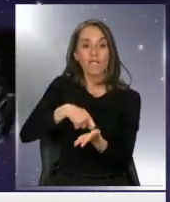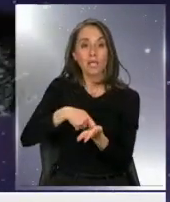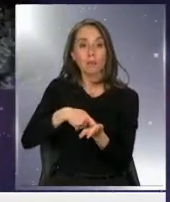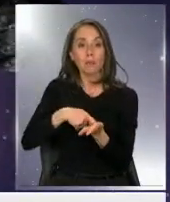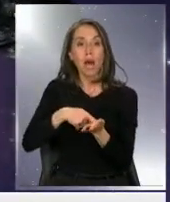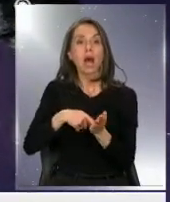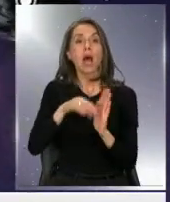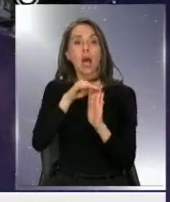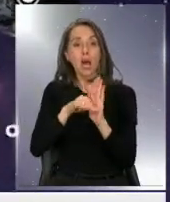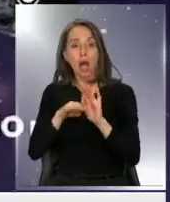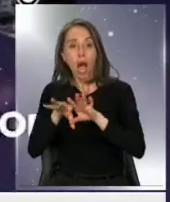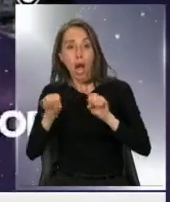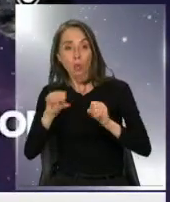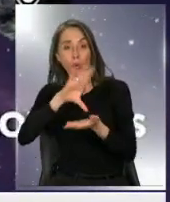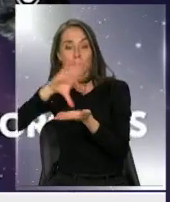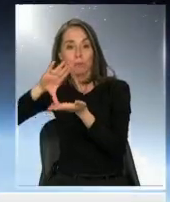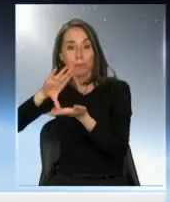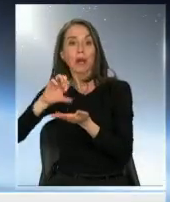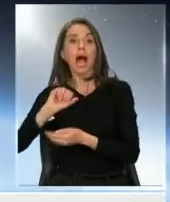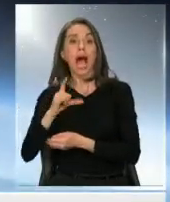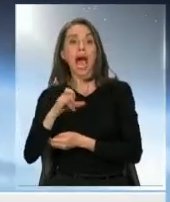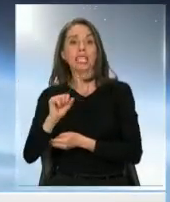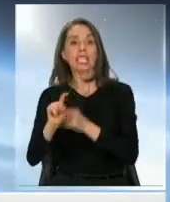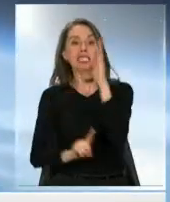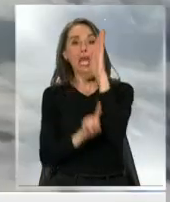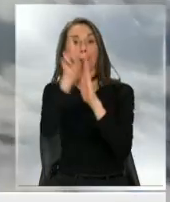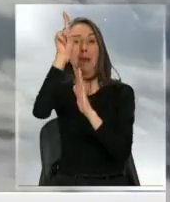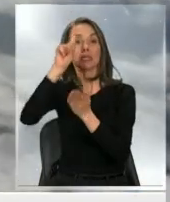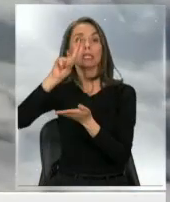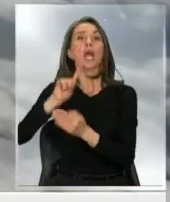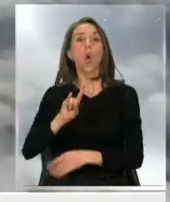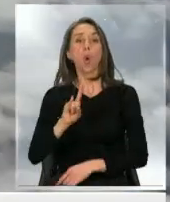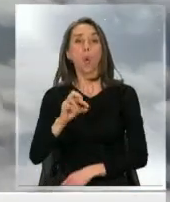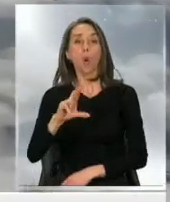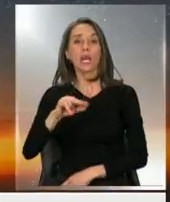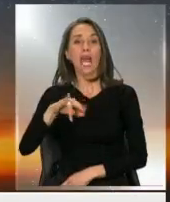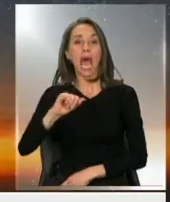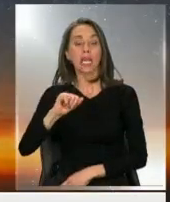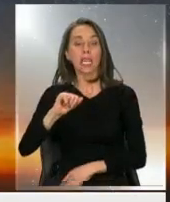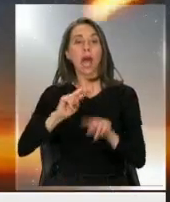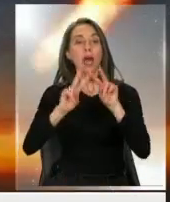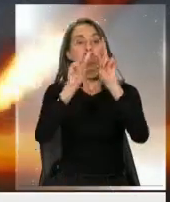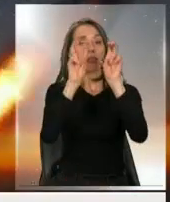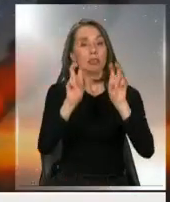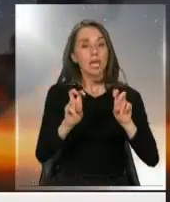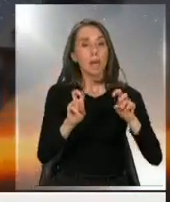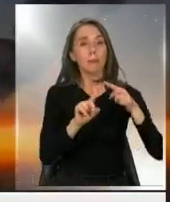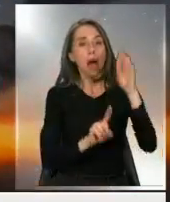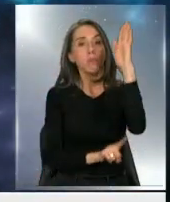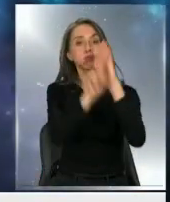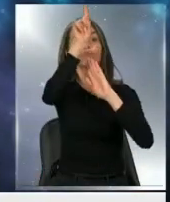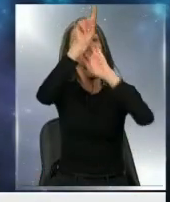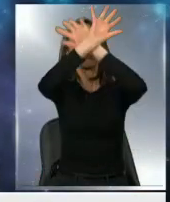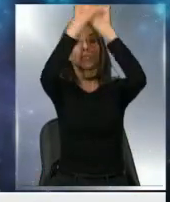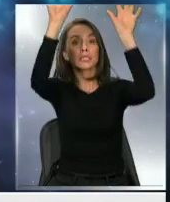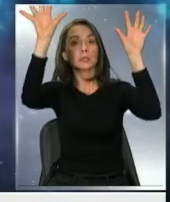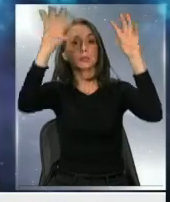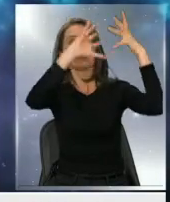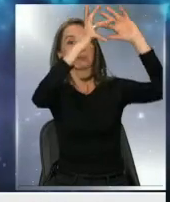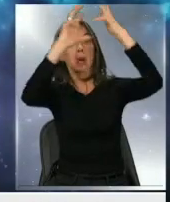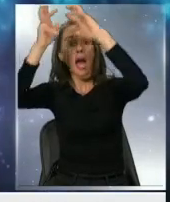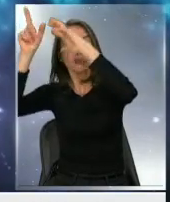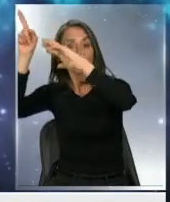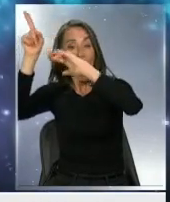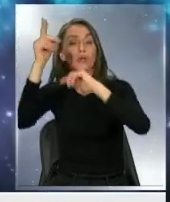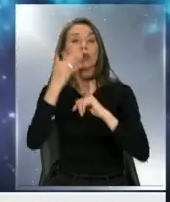un memorándum de entendimiento con la Agencia Espacial Ucraniana para desarrollar distintos ámbitos, no solo espaciales, sino que también que tengan que